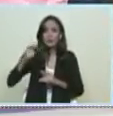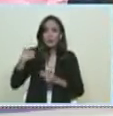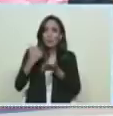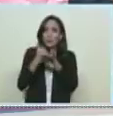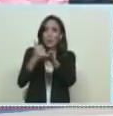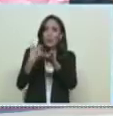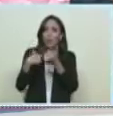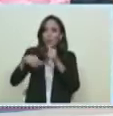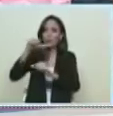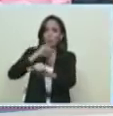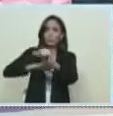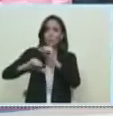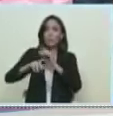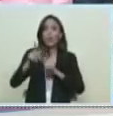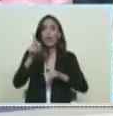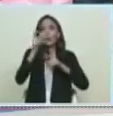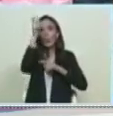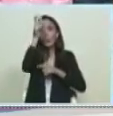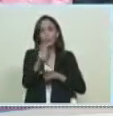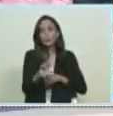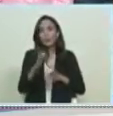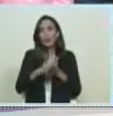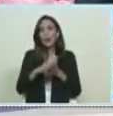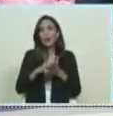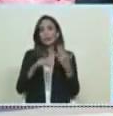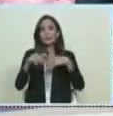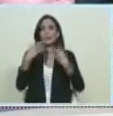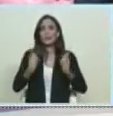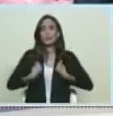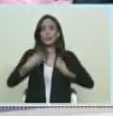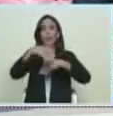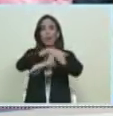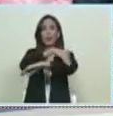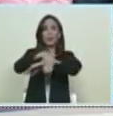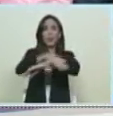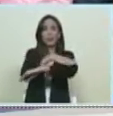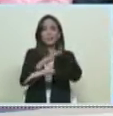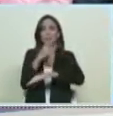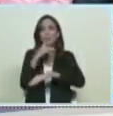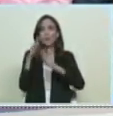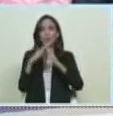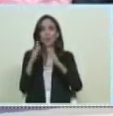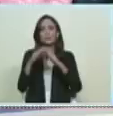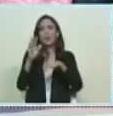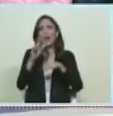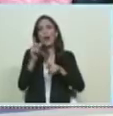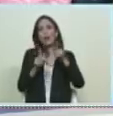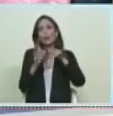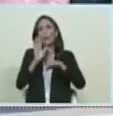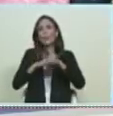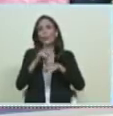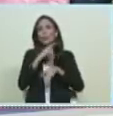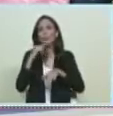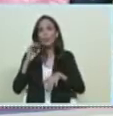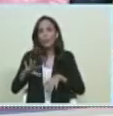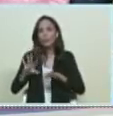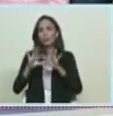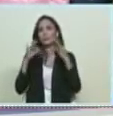Muchas de las personas que llegan a situación de calle, ¿por qué llegan? Porque tuvieron alguna tragedia personal.